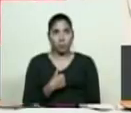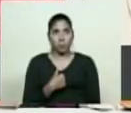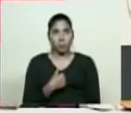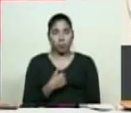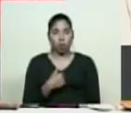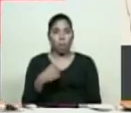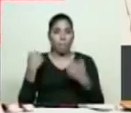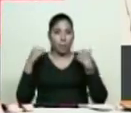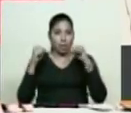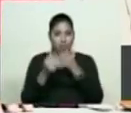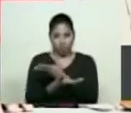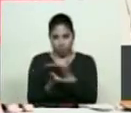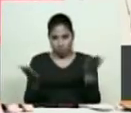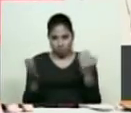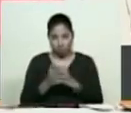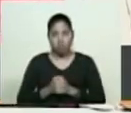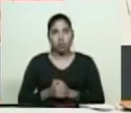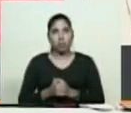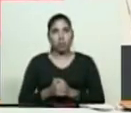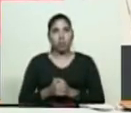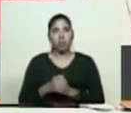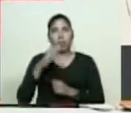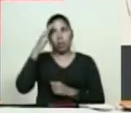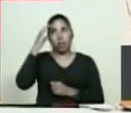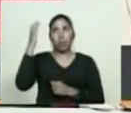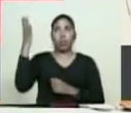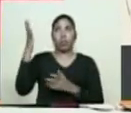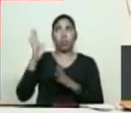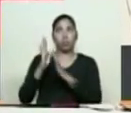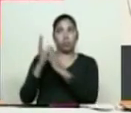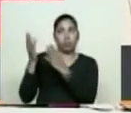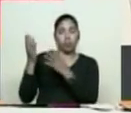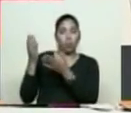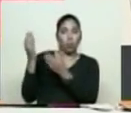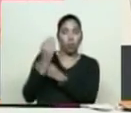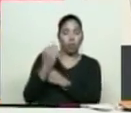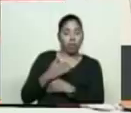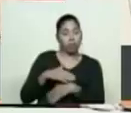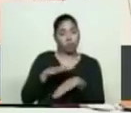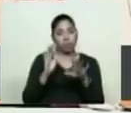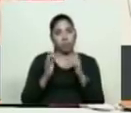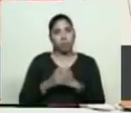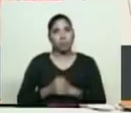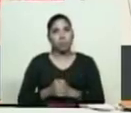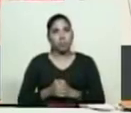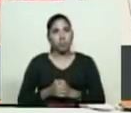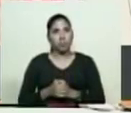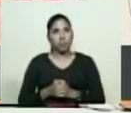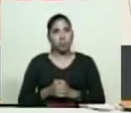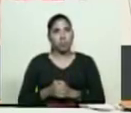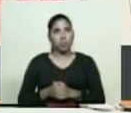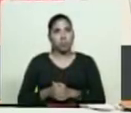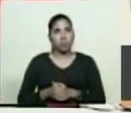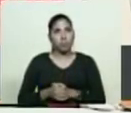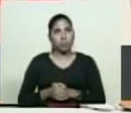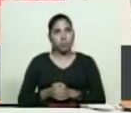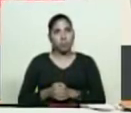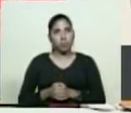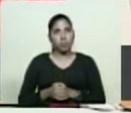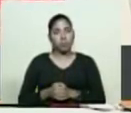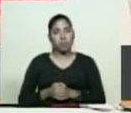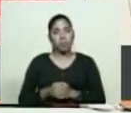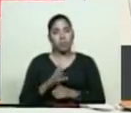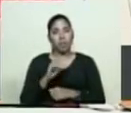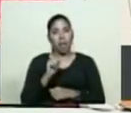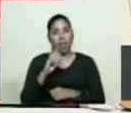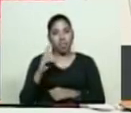¿no? Dios nos cuide, Dios mío, nos ampare y nos favorezca. El CEN de Acción Democrática. Y Acción Democrática